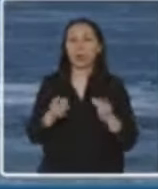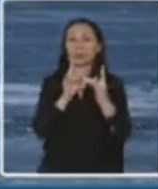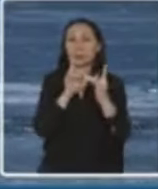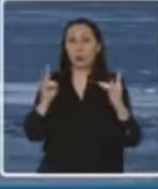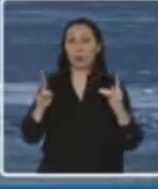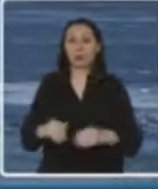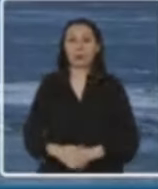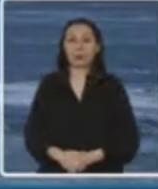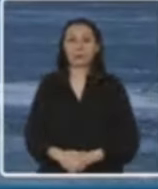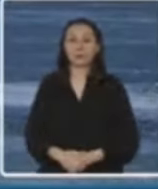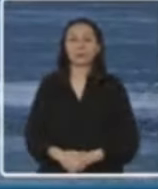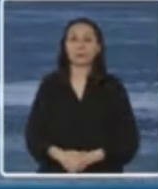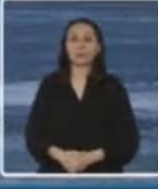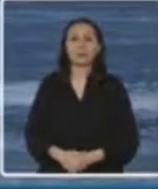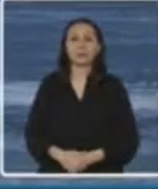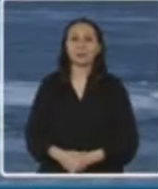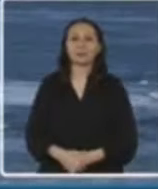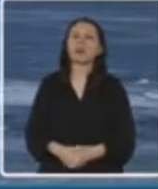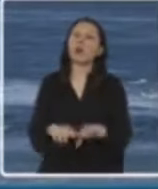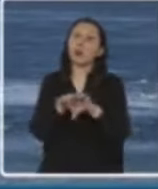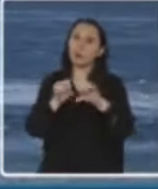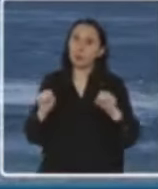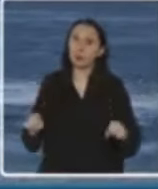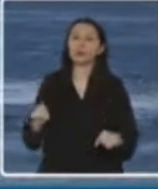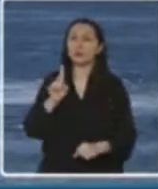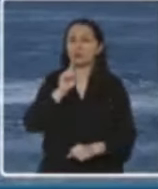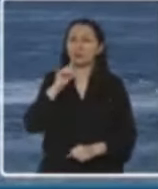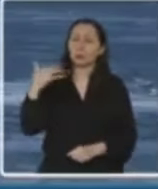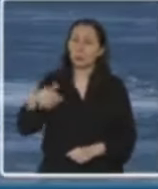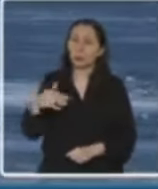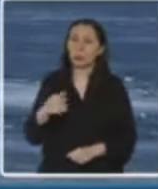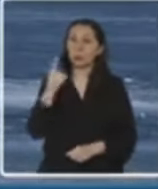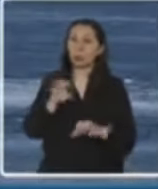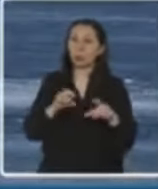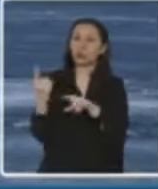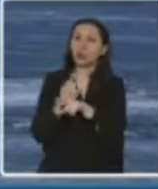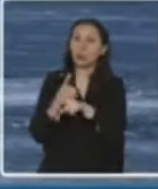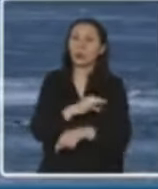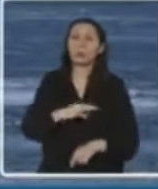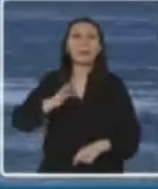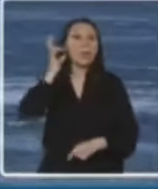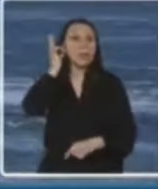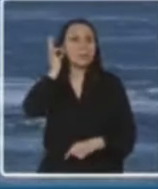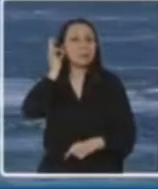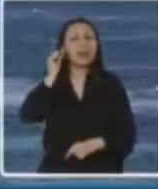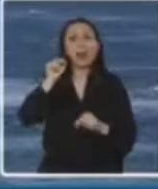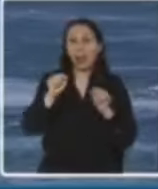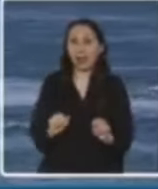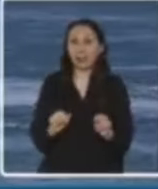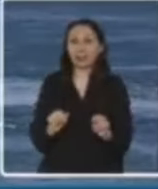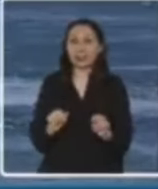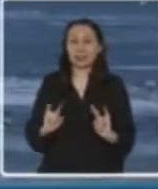este puente y y el compromiso que tienen es fundamental una de las cosas que conversábamos con la ministra es que en este tipo